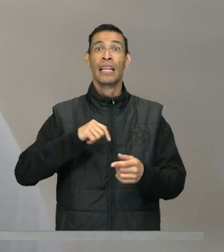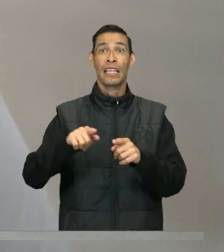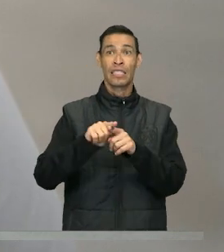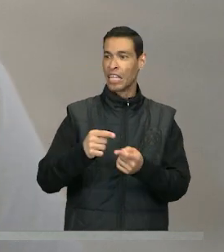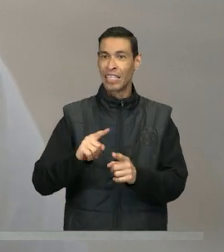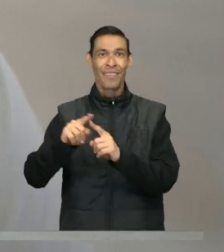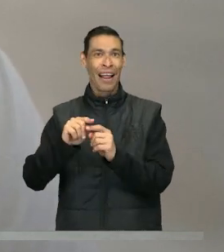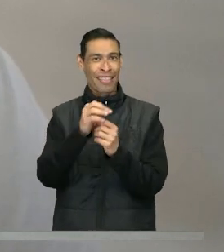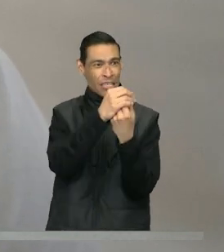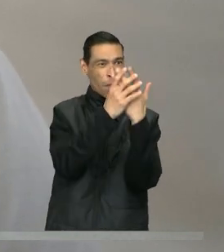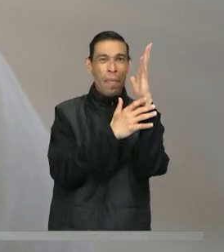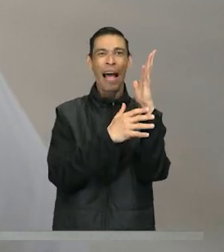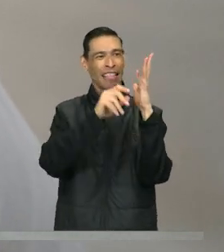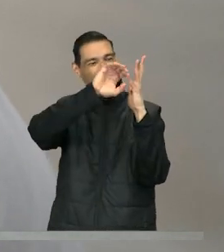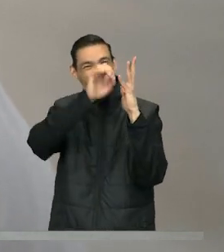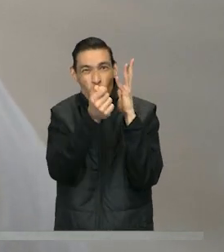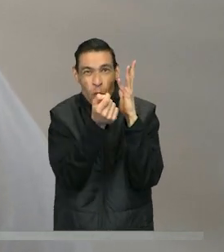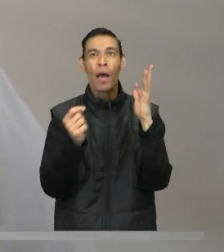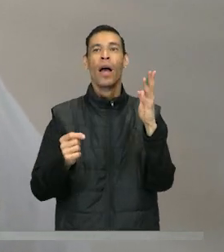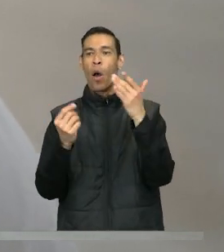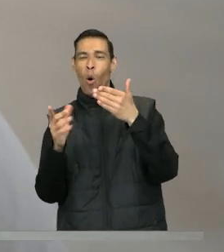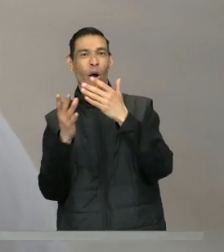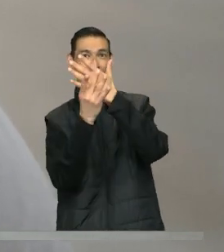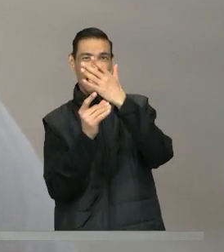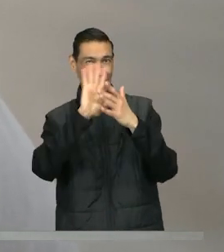de plantas, semillas y aceites